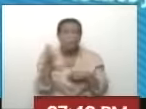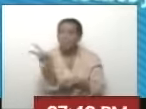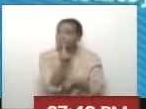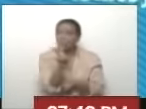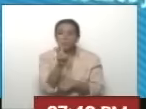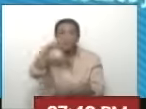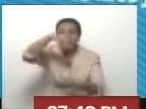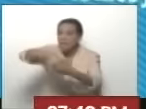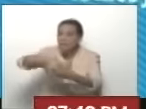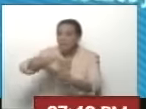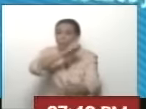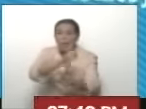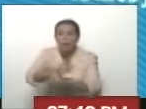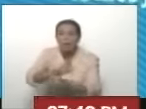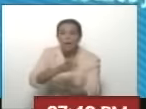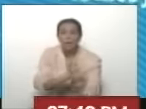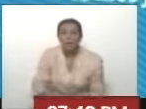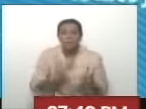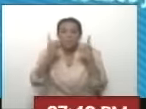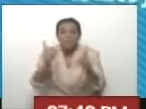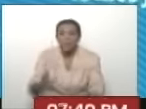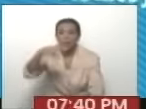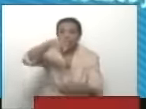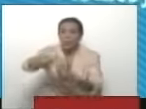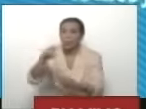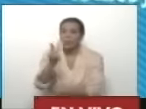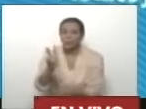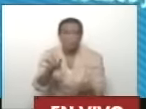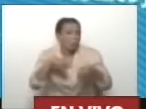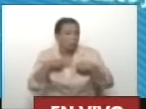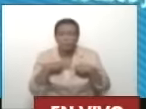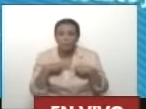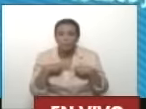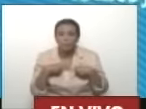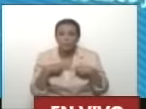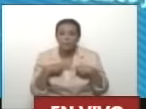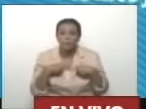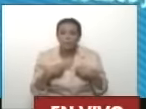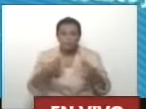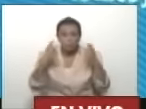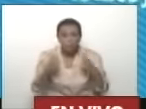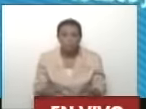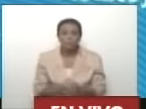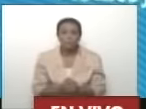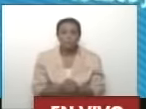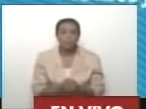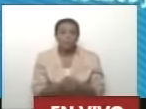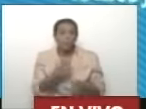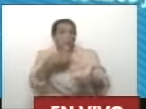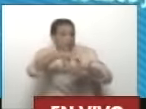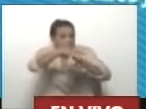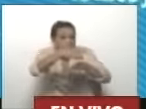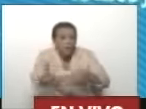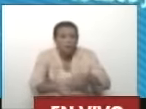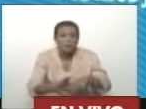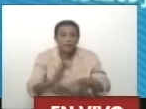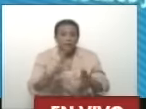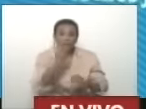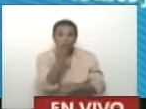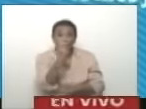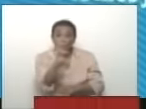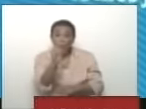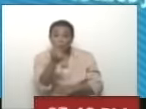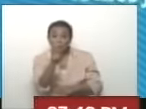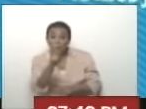la jurisdicción obligatoria de la Corte Internacional de Justicia. Y de manera exprofeso, hemos dejado 12 comunicaciones